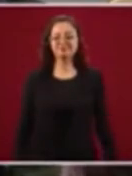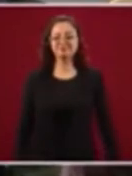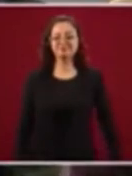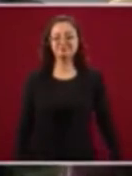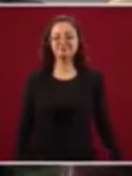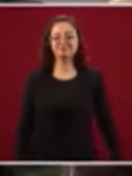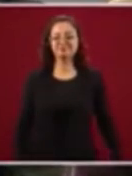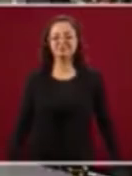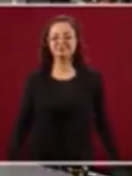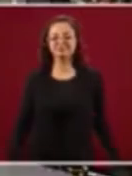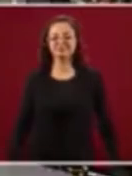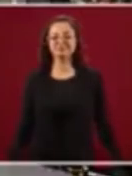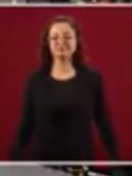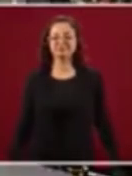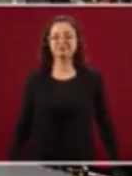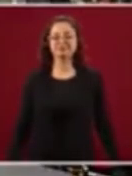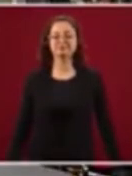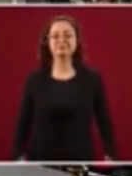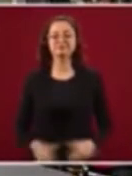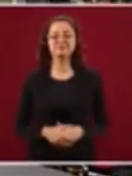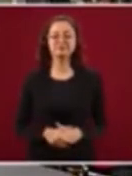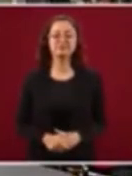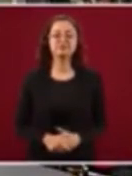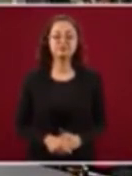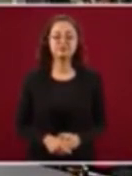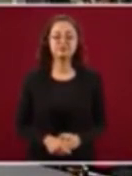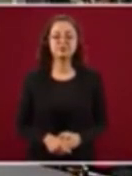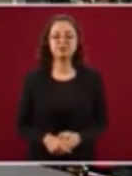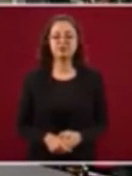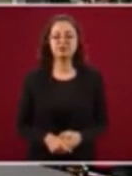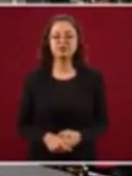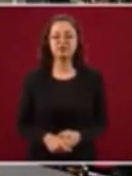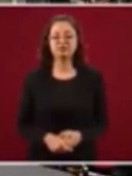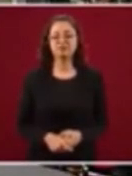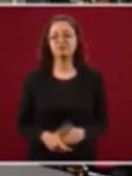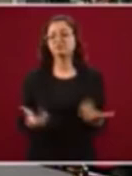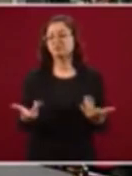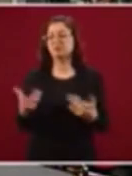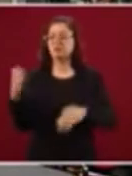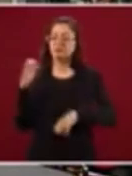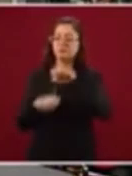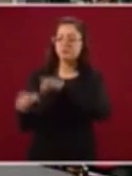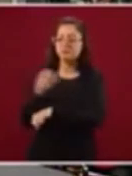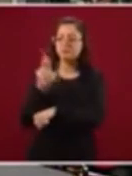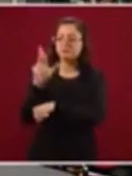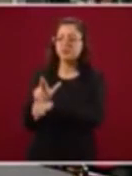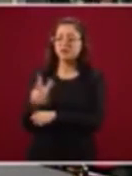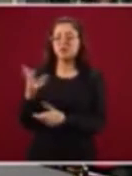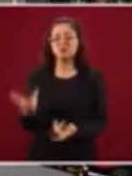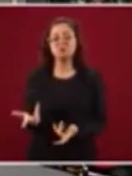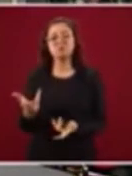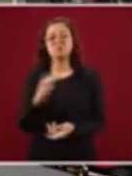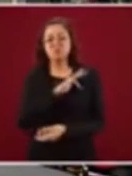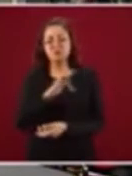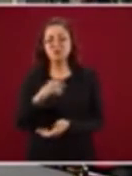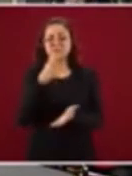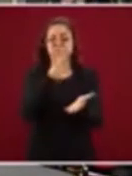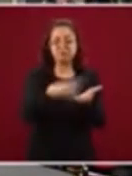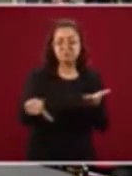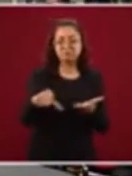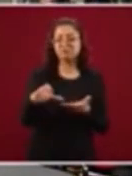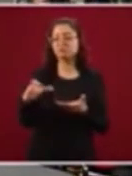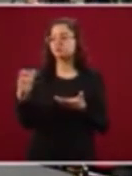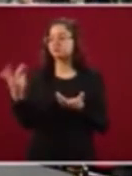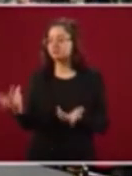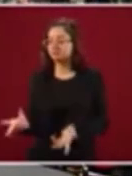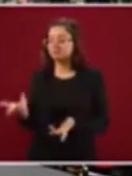Pero que lo distribuyan, o sea, pueden comprar los empresarios a sus trabajadores, y mucha